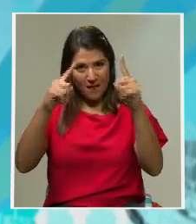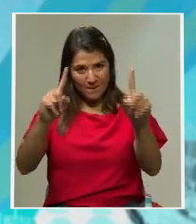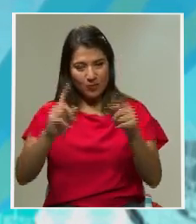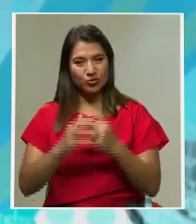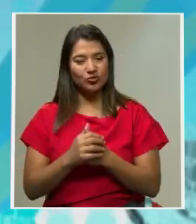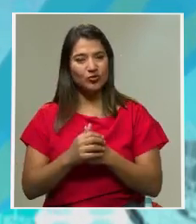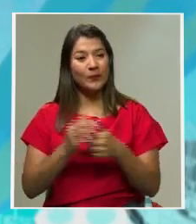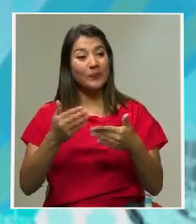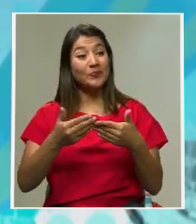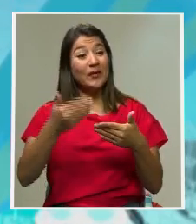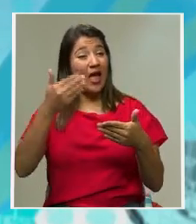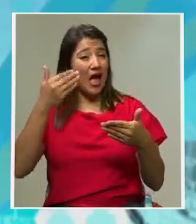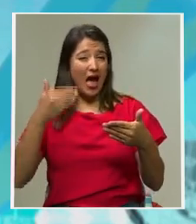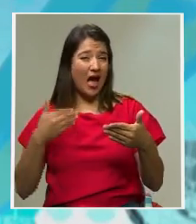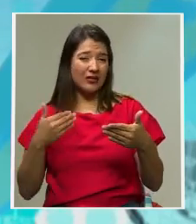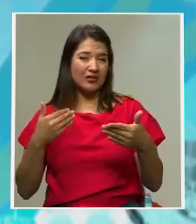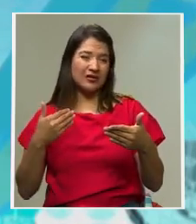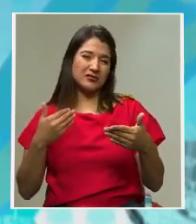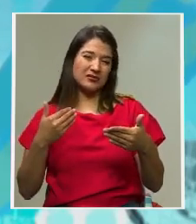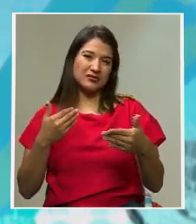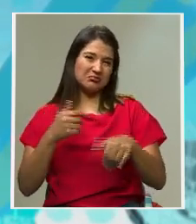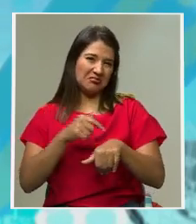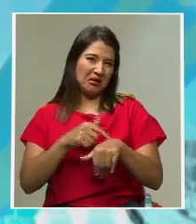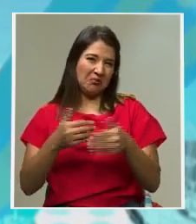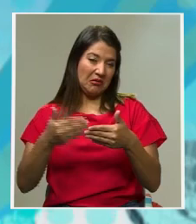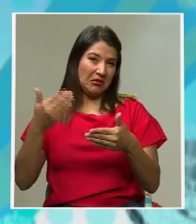Antes digo, hace algún tiempo,